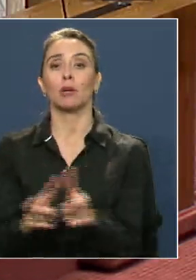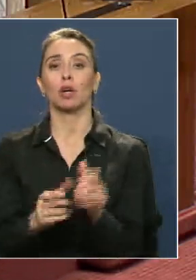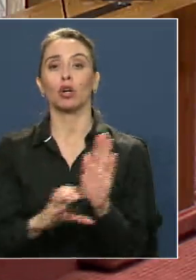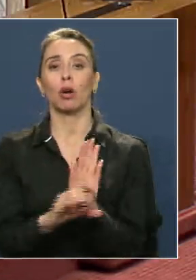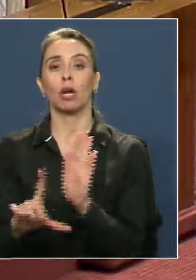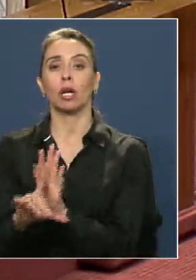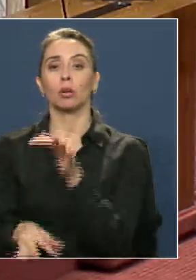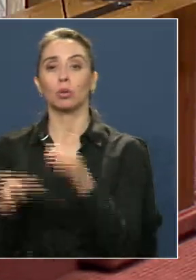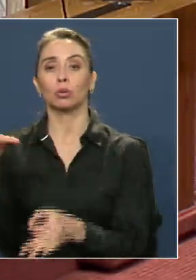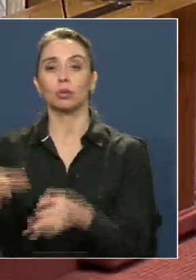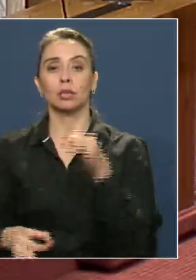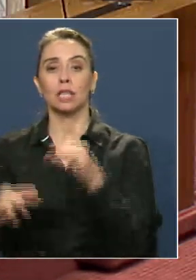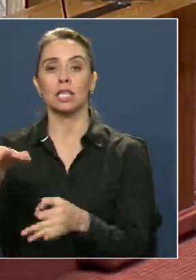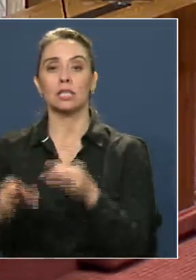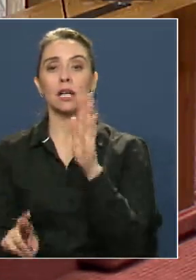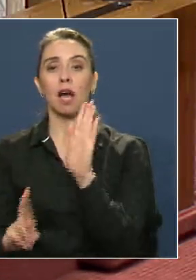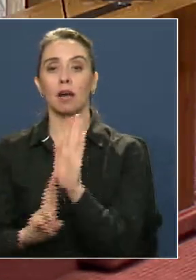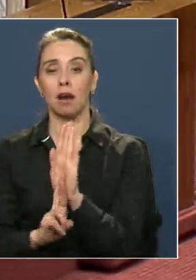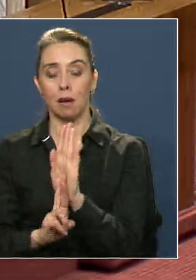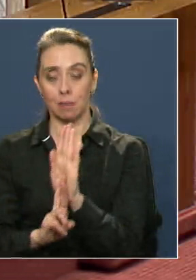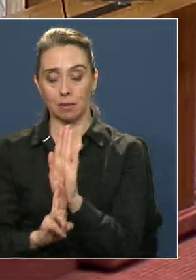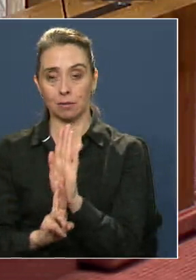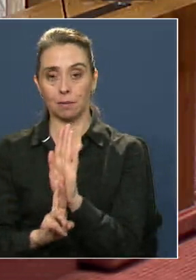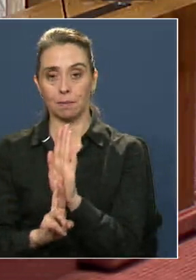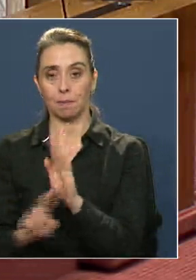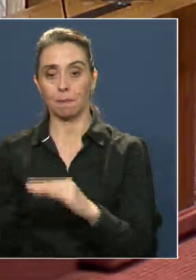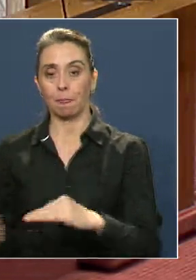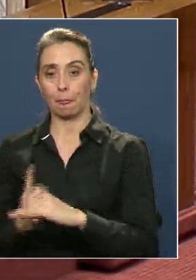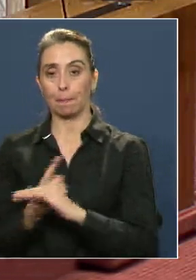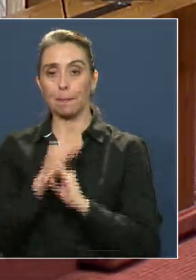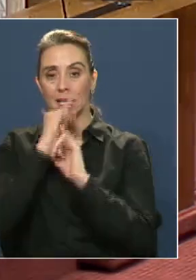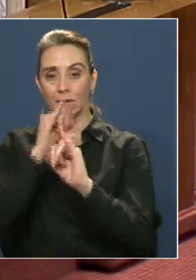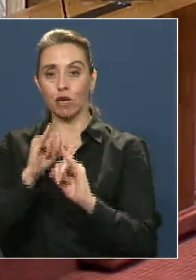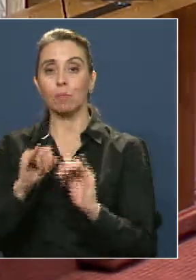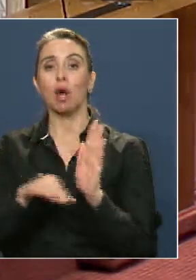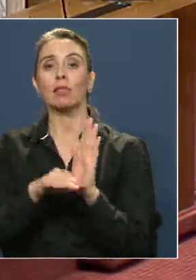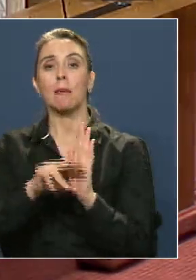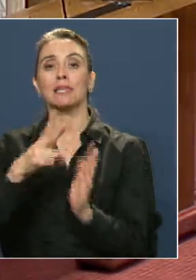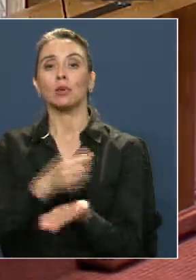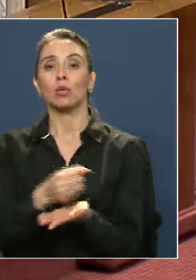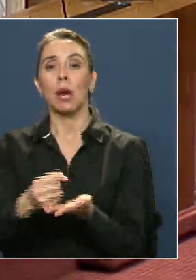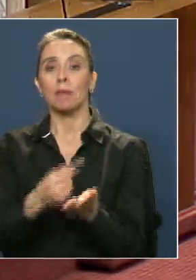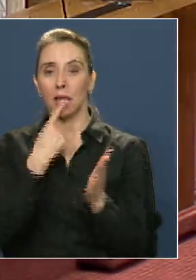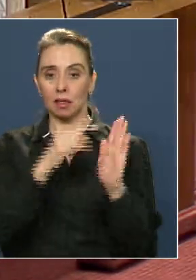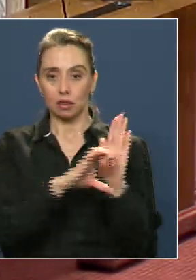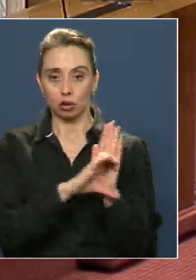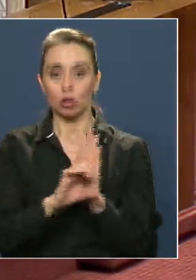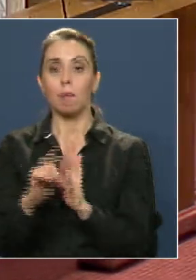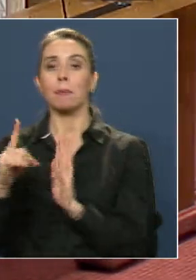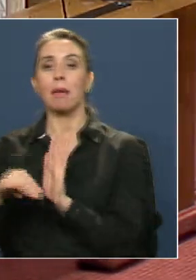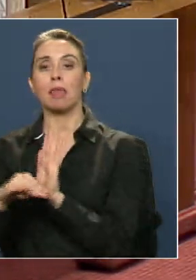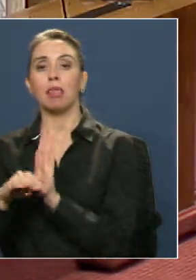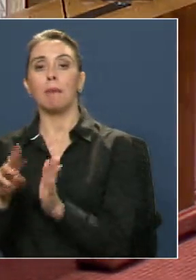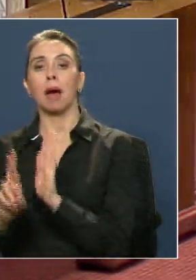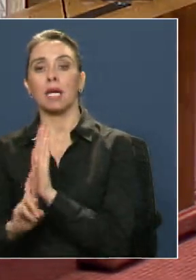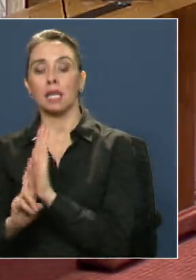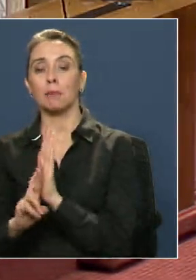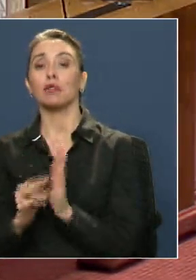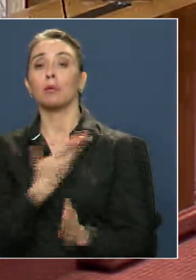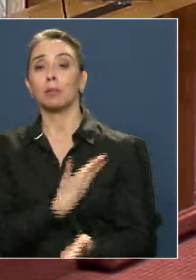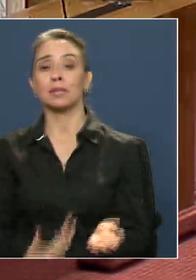Constitución, Legislación y Justicia y Reglamento, vengo a informar en segundo trámite constitucional y primero reglamentario con urgencia